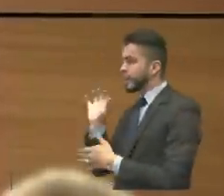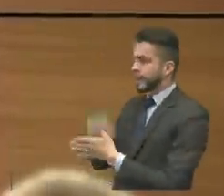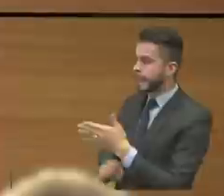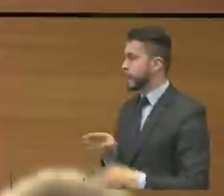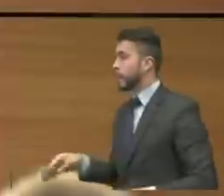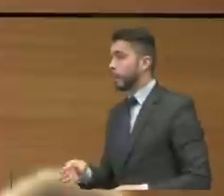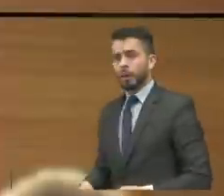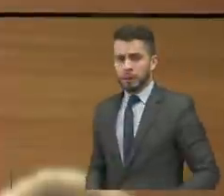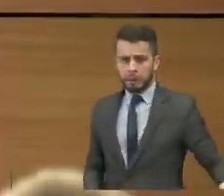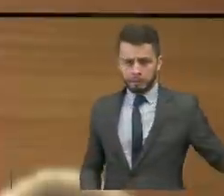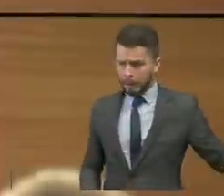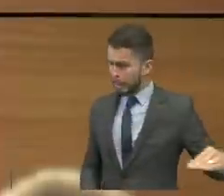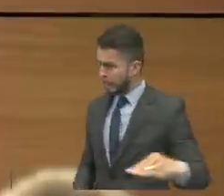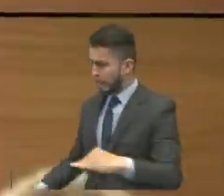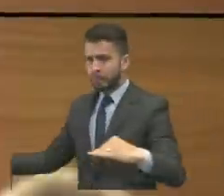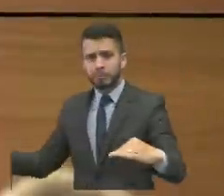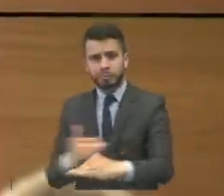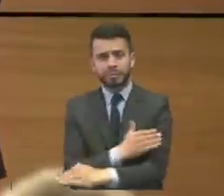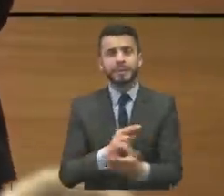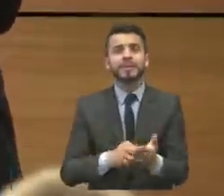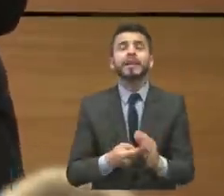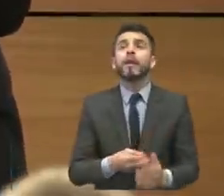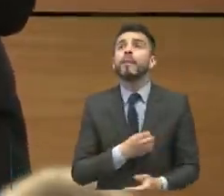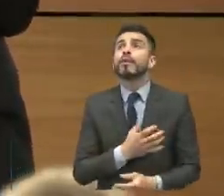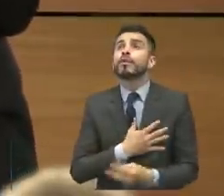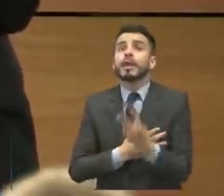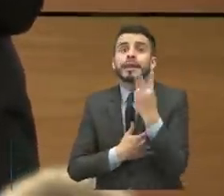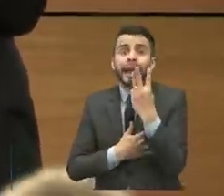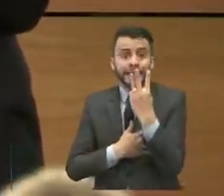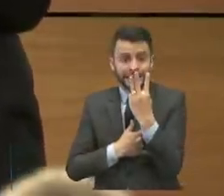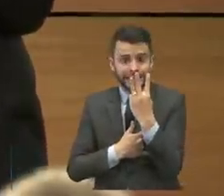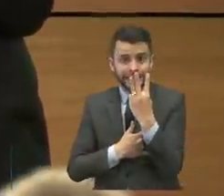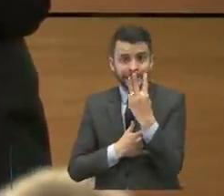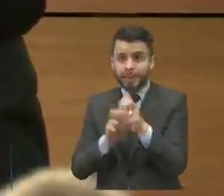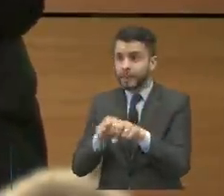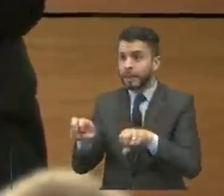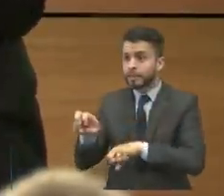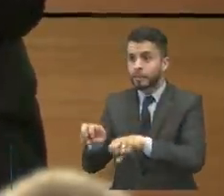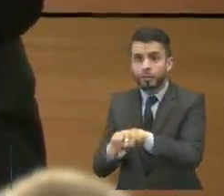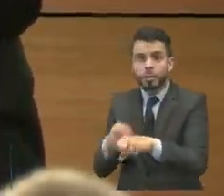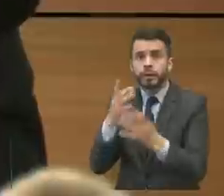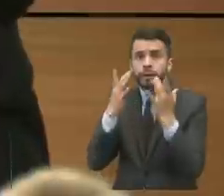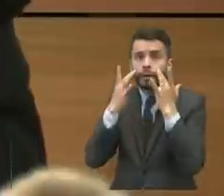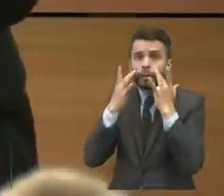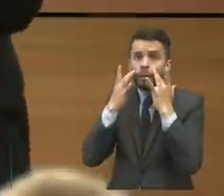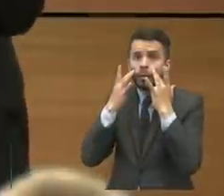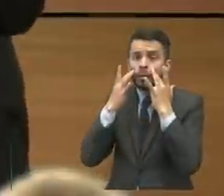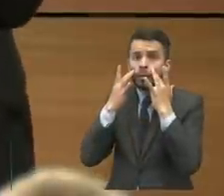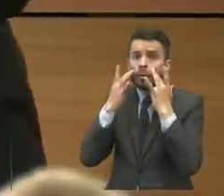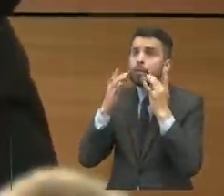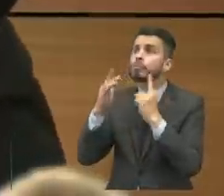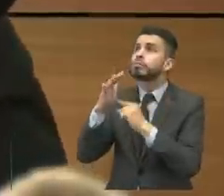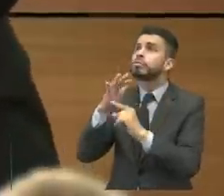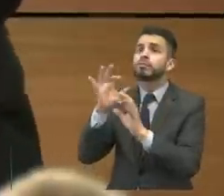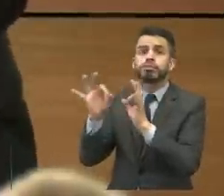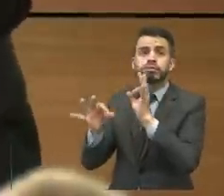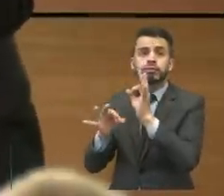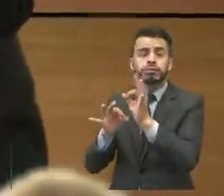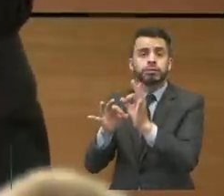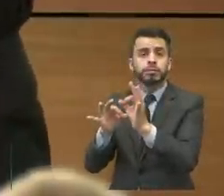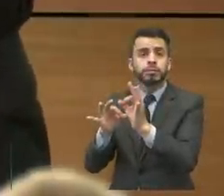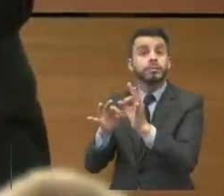De manera que tiene triple oportunidad de transporte limpio, público, 2 masivo,